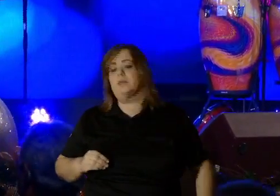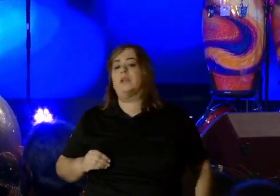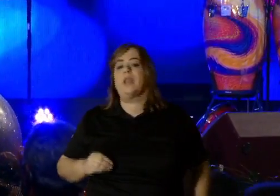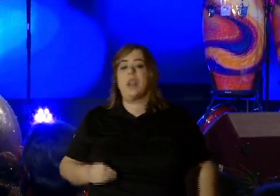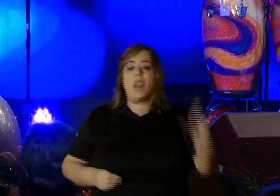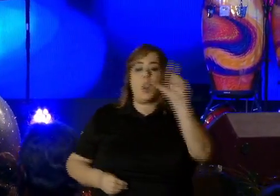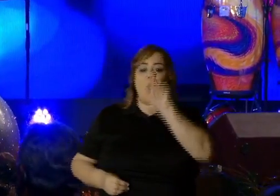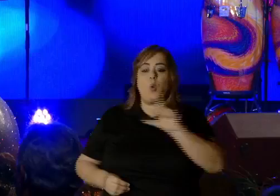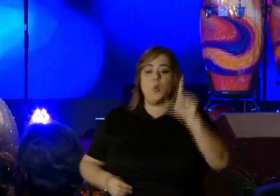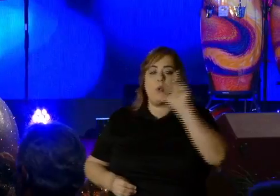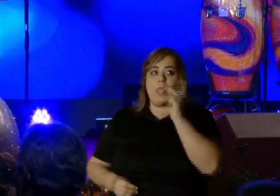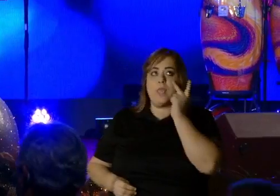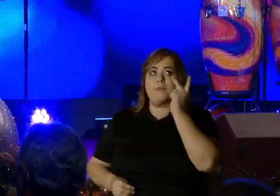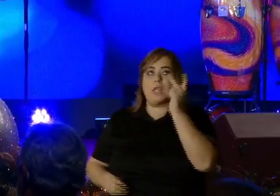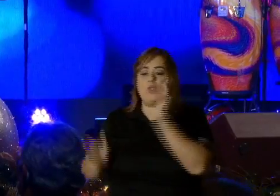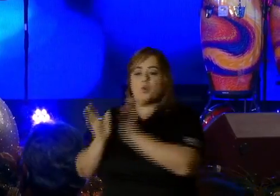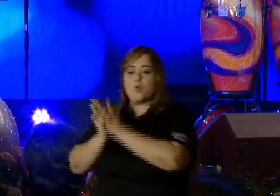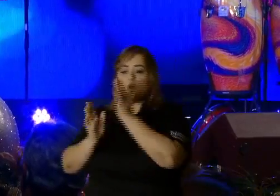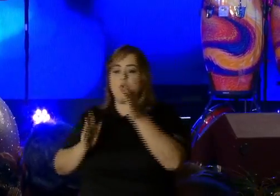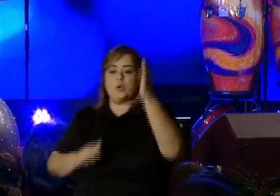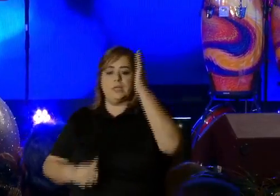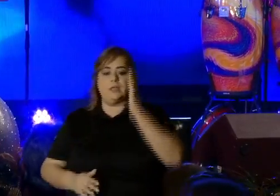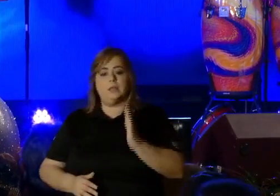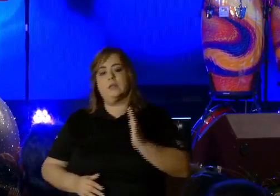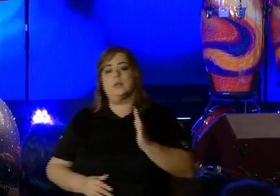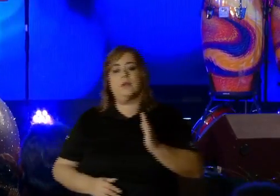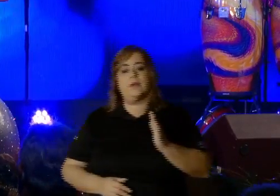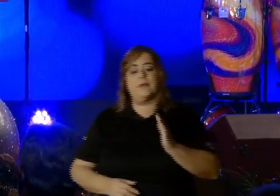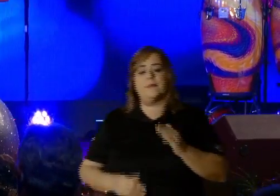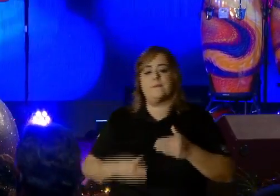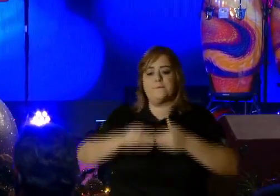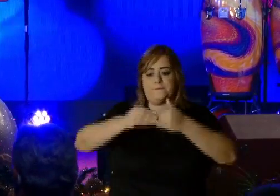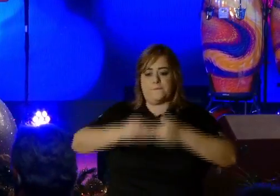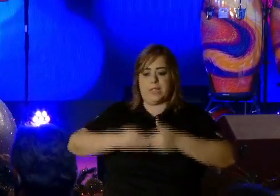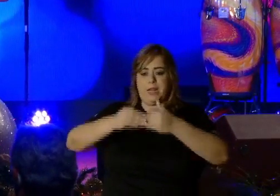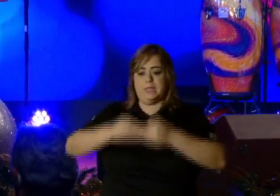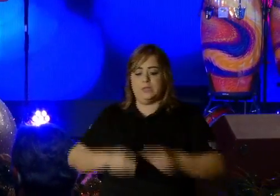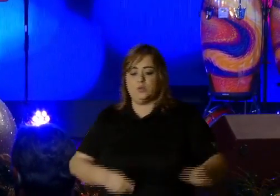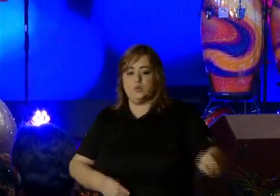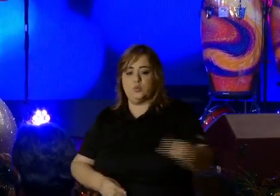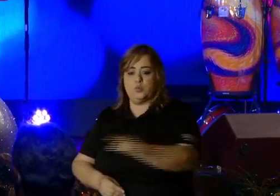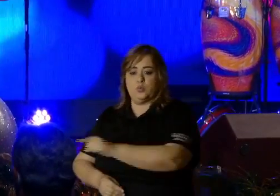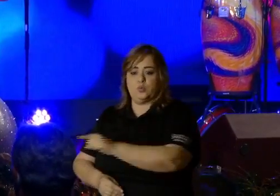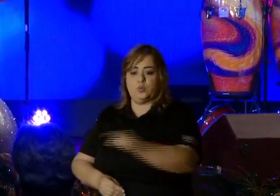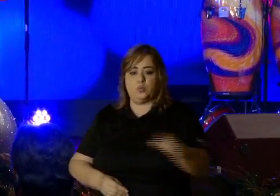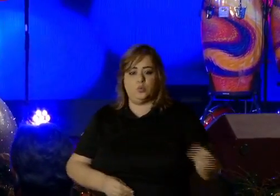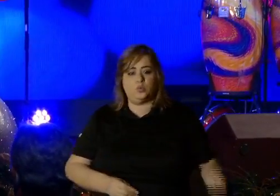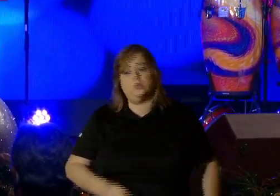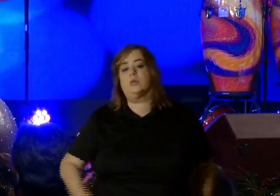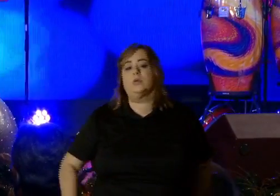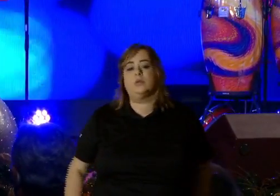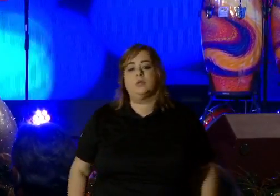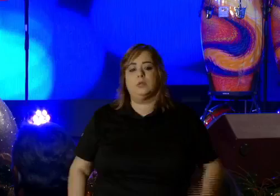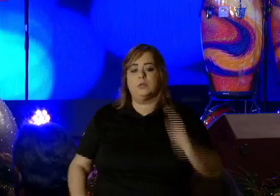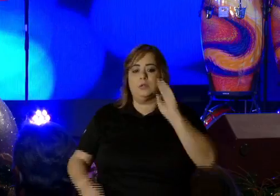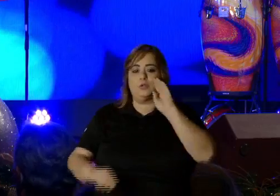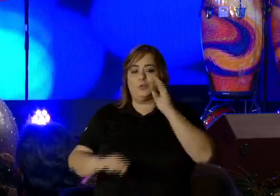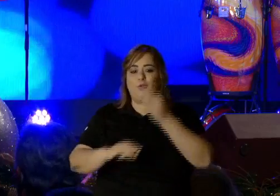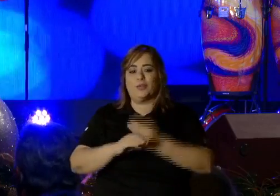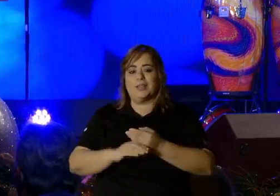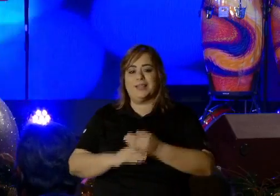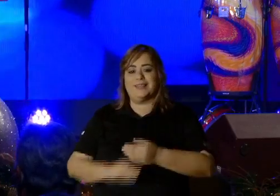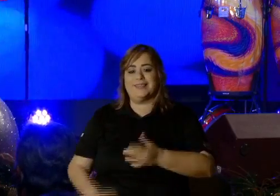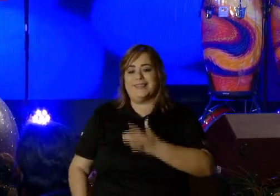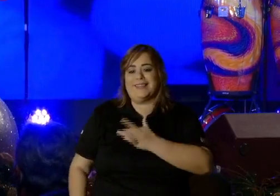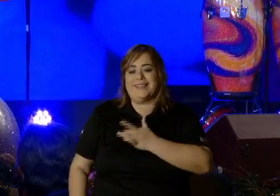gloria de Dios. Yo les felicito a todos. Ella es tu nena. Qué corazón feliz,